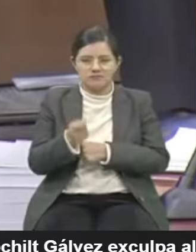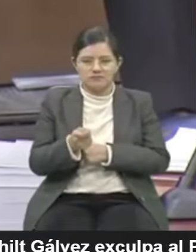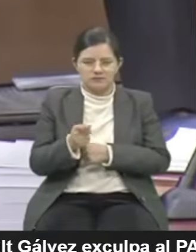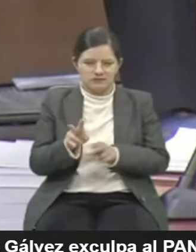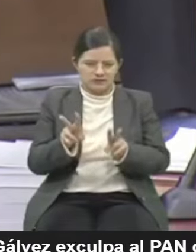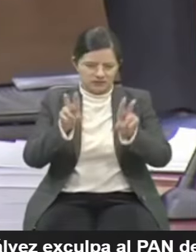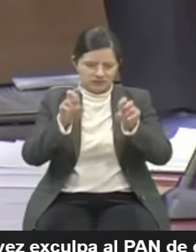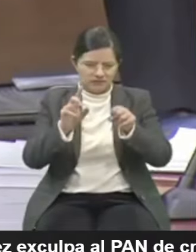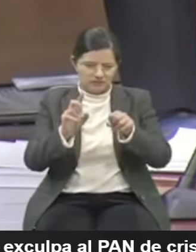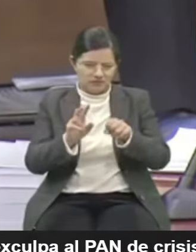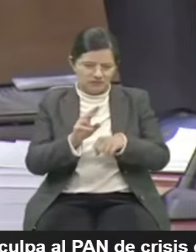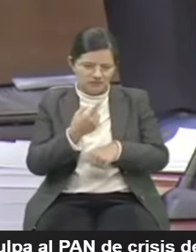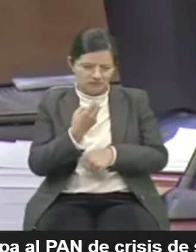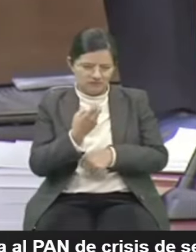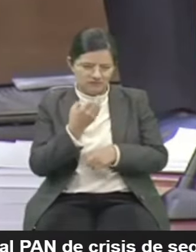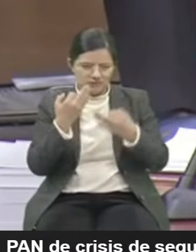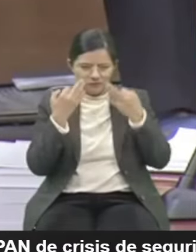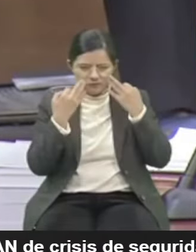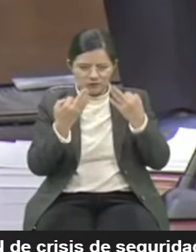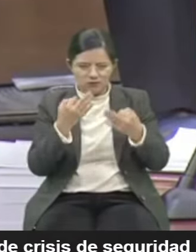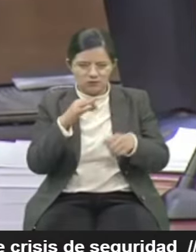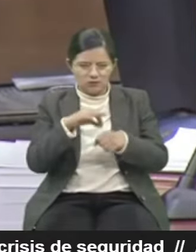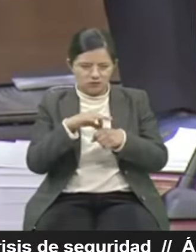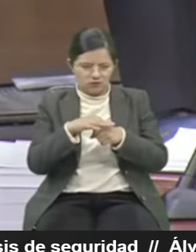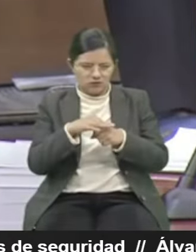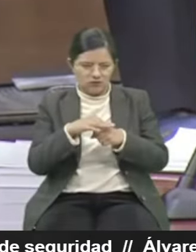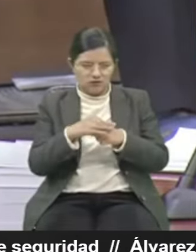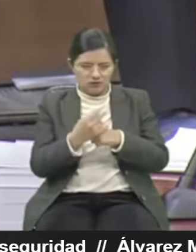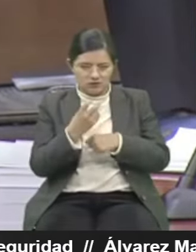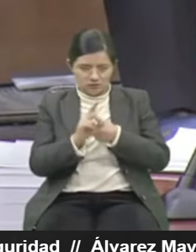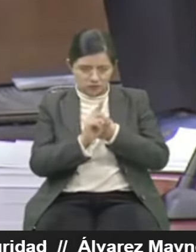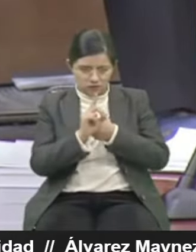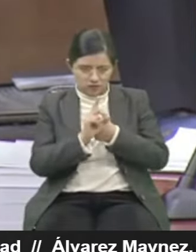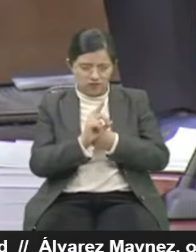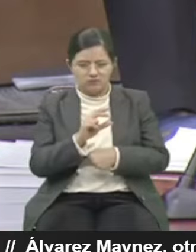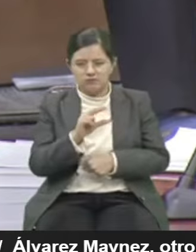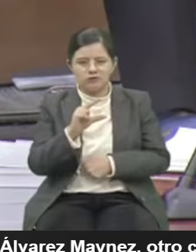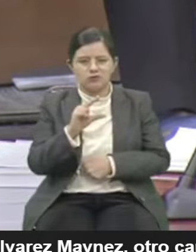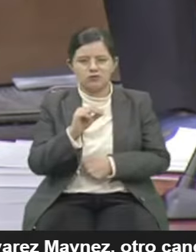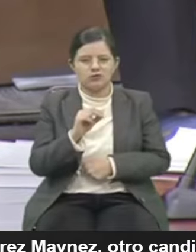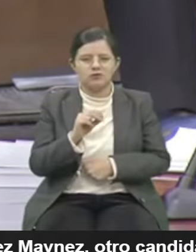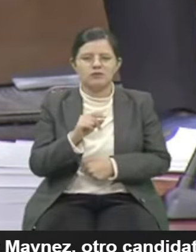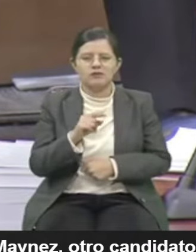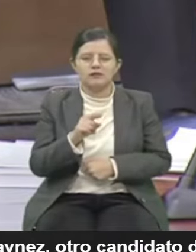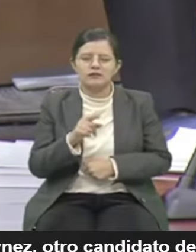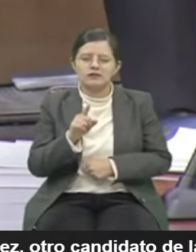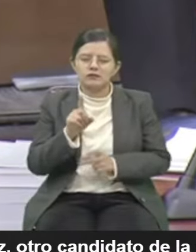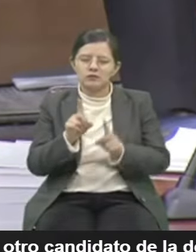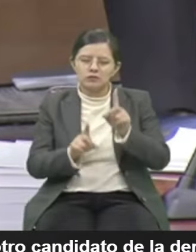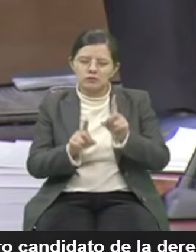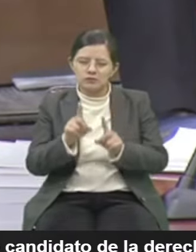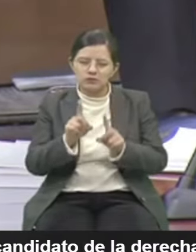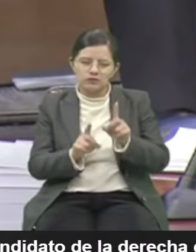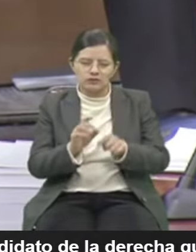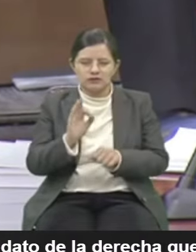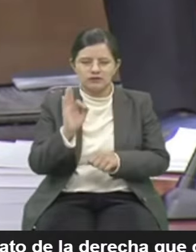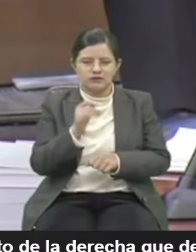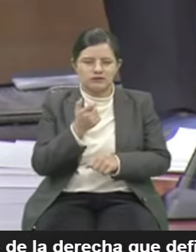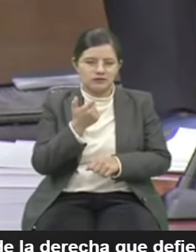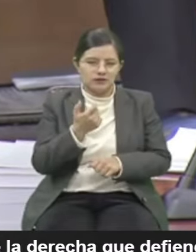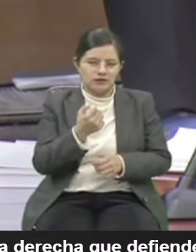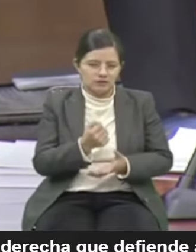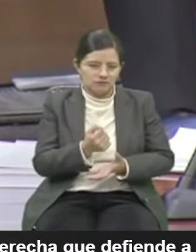observación electoral sino la sospecha de que por medio de una triangulación de